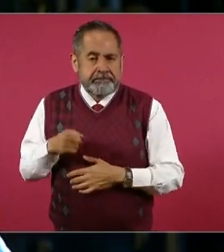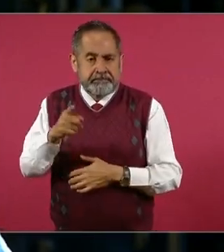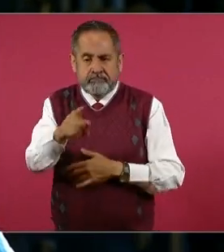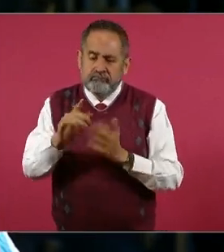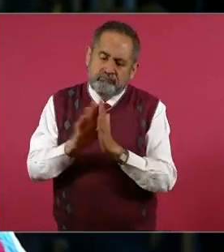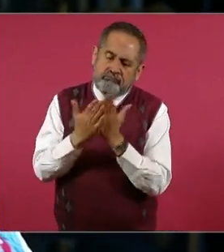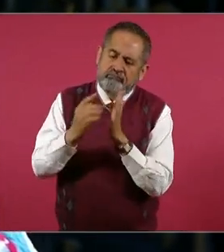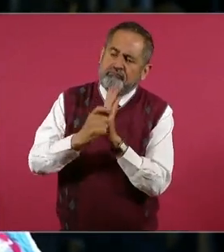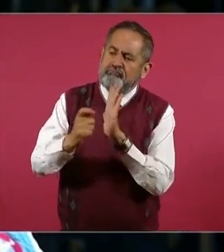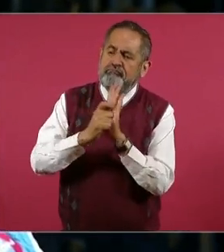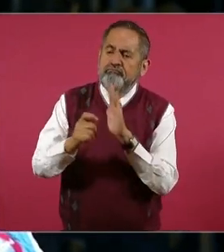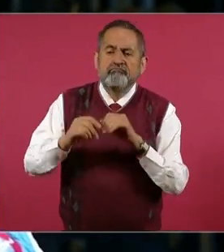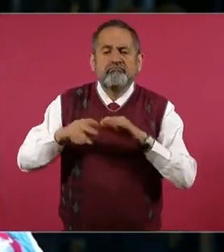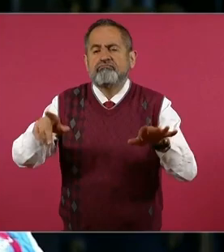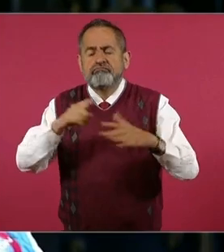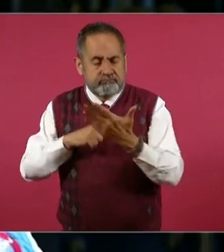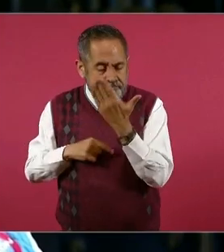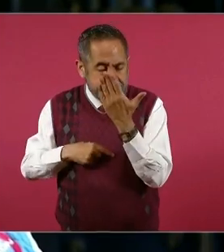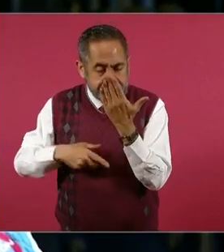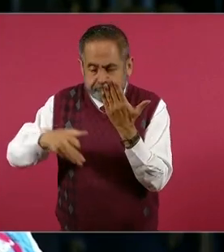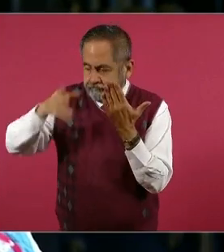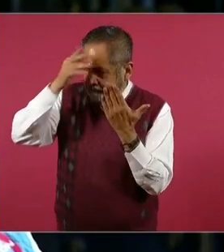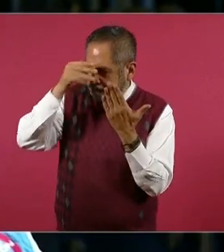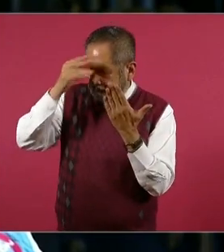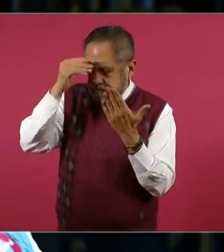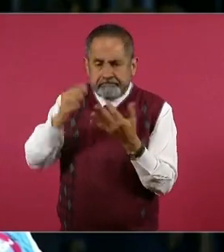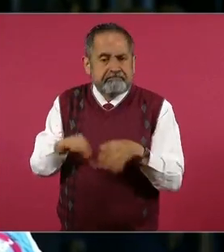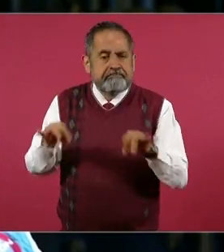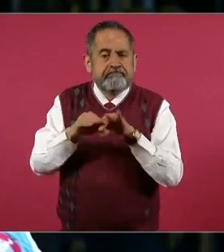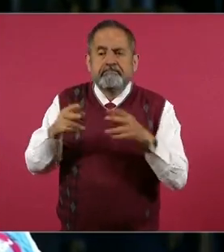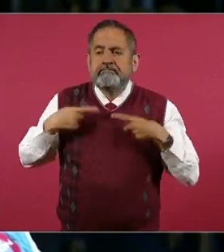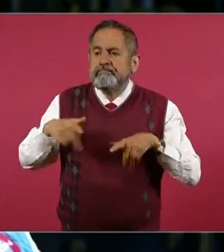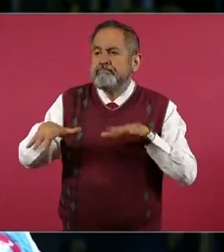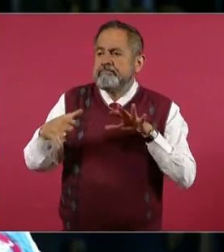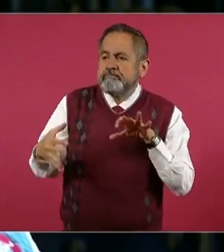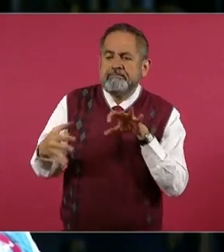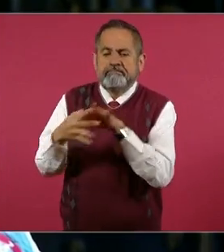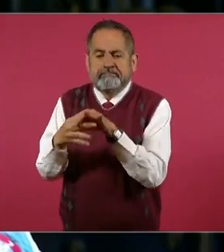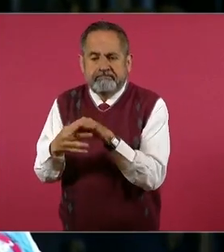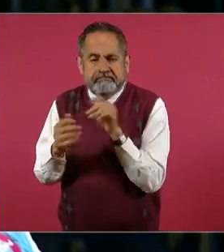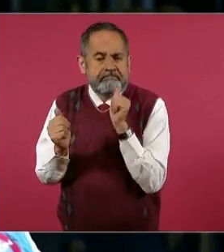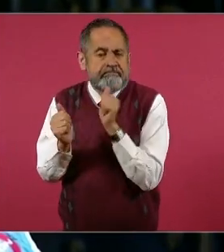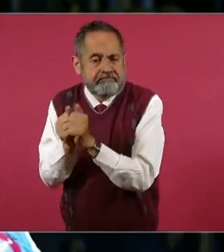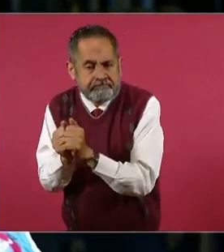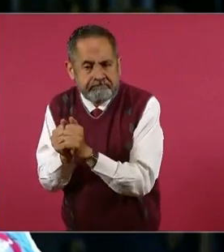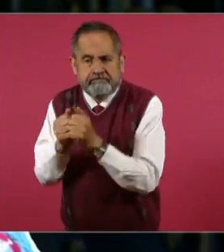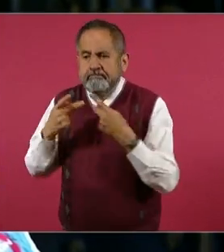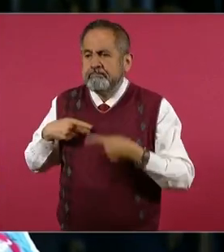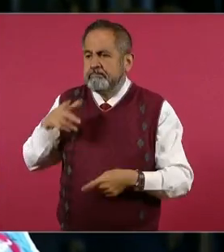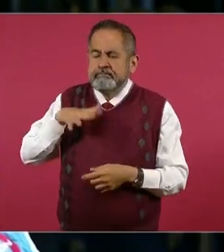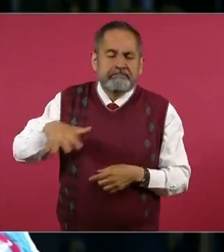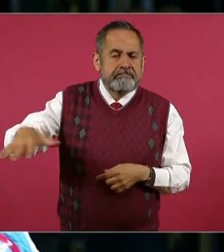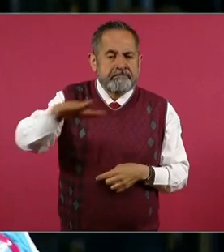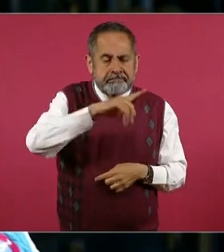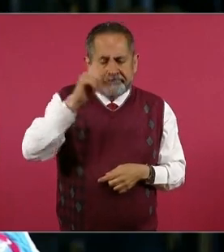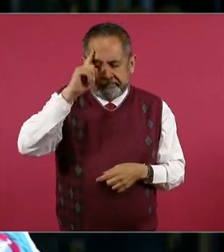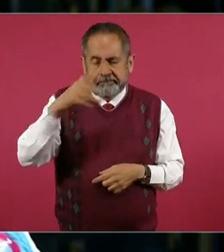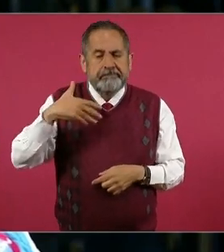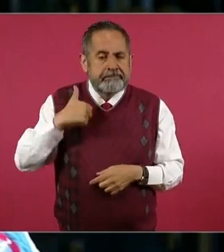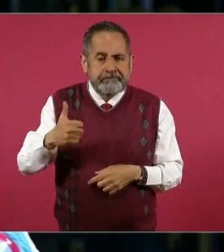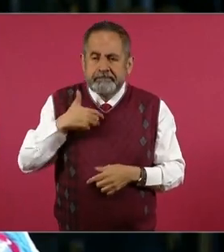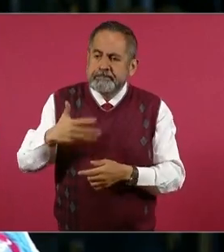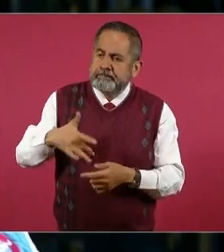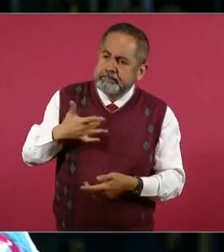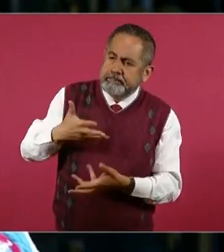comparte sobre la importancia de mantenerse cercano a la gente, de convivir con el pueblo y de entender sus